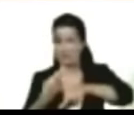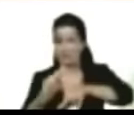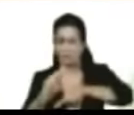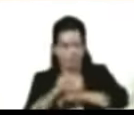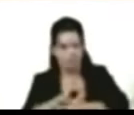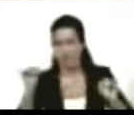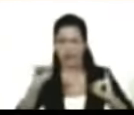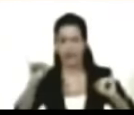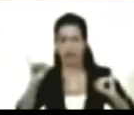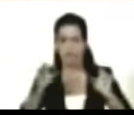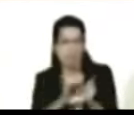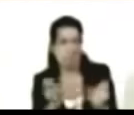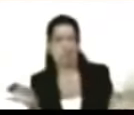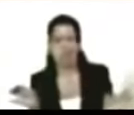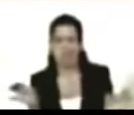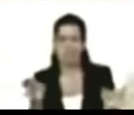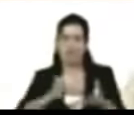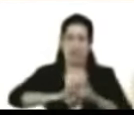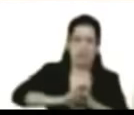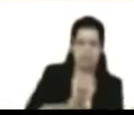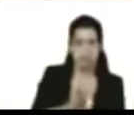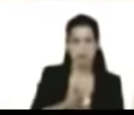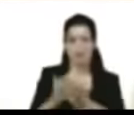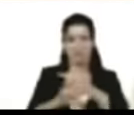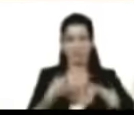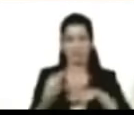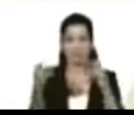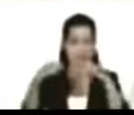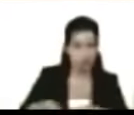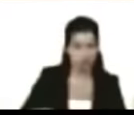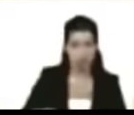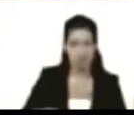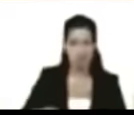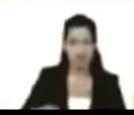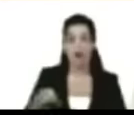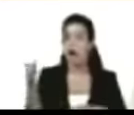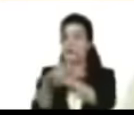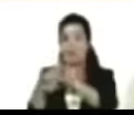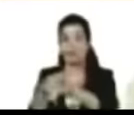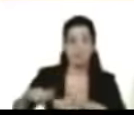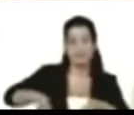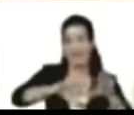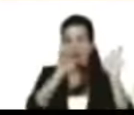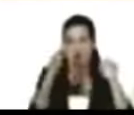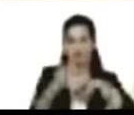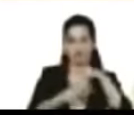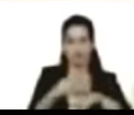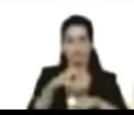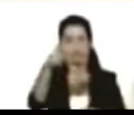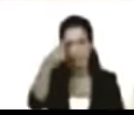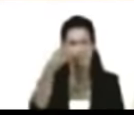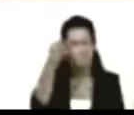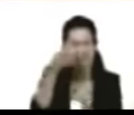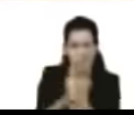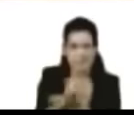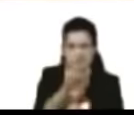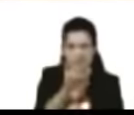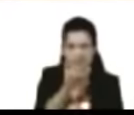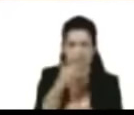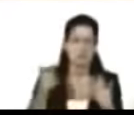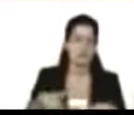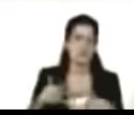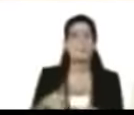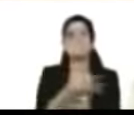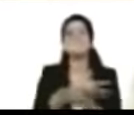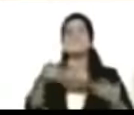quebrada, dividida, destrozada, desalojada del poder. Serían millones,